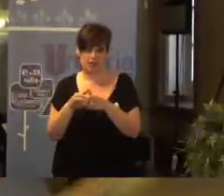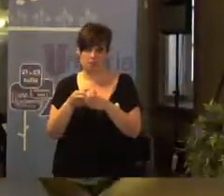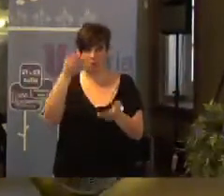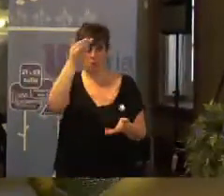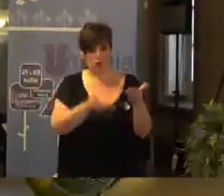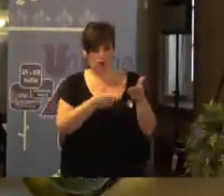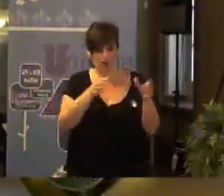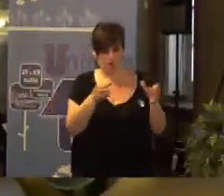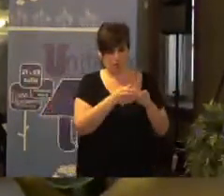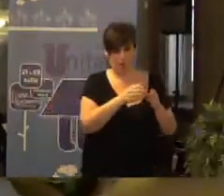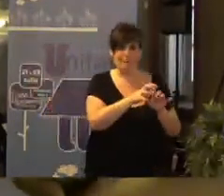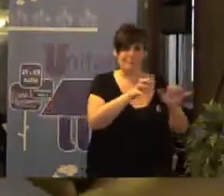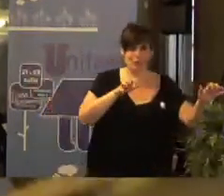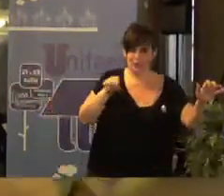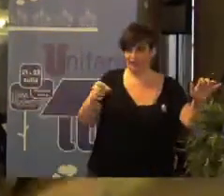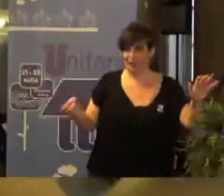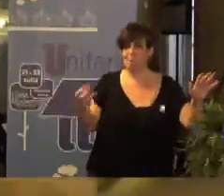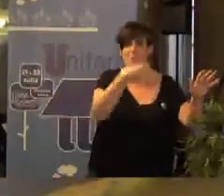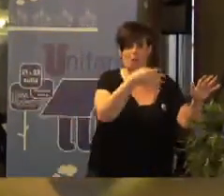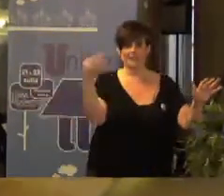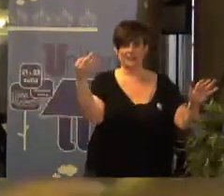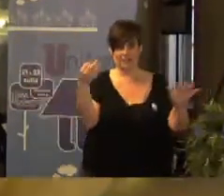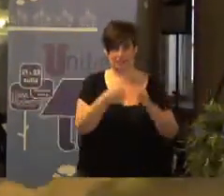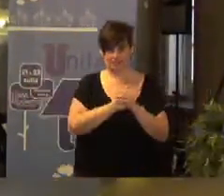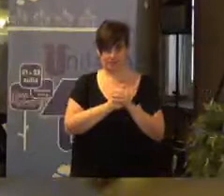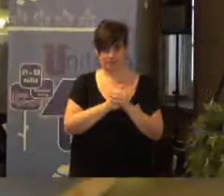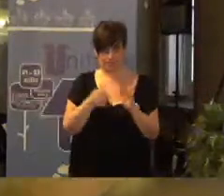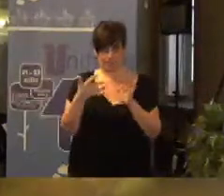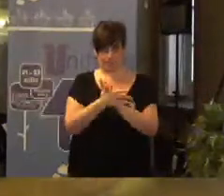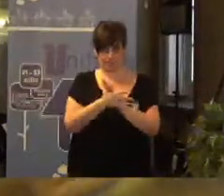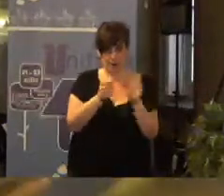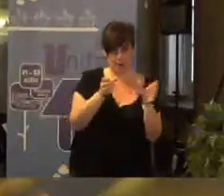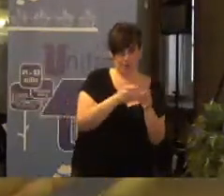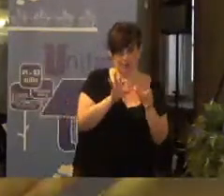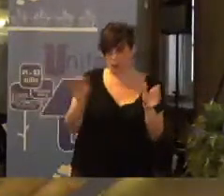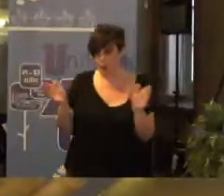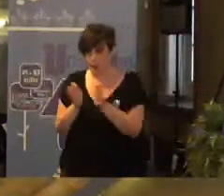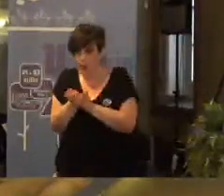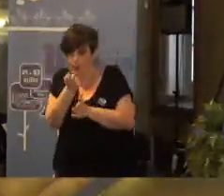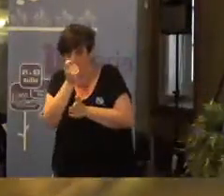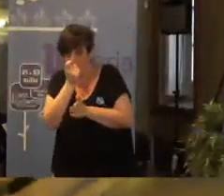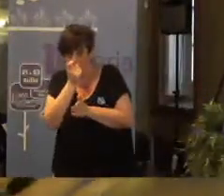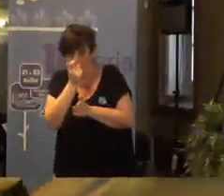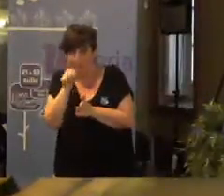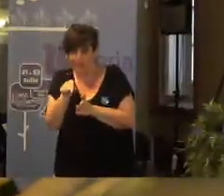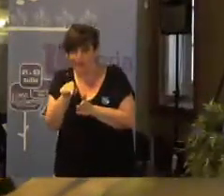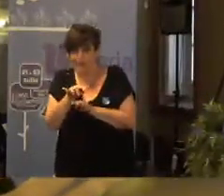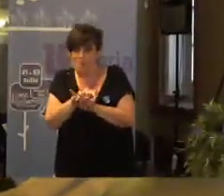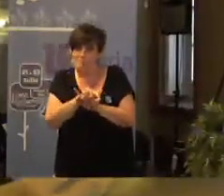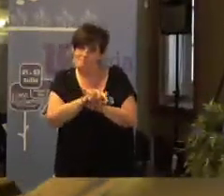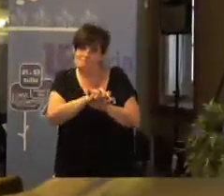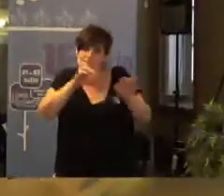minorías mayoritarias. É dicir, partidos ou partidiños que, sin embargo, agregan maiorías sociais porque teñen en